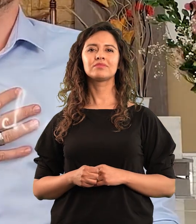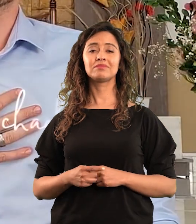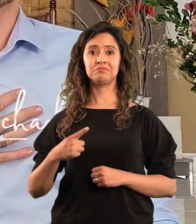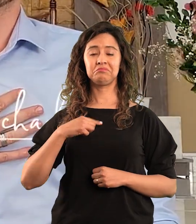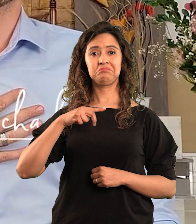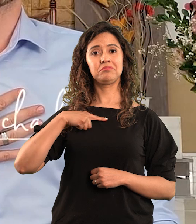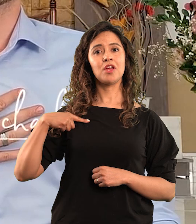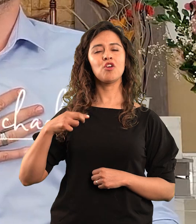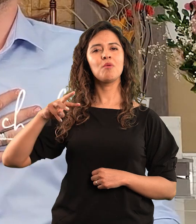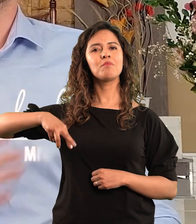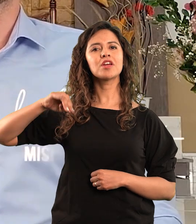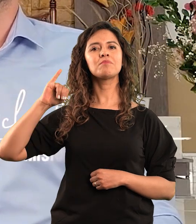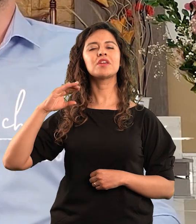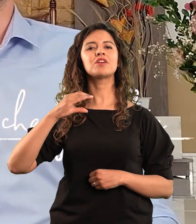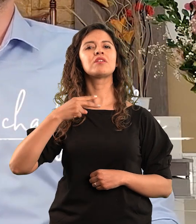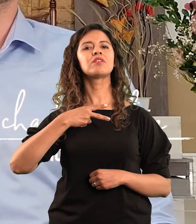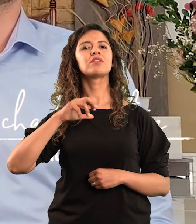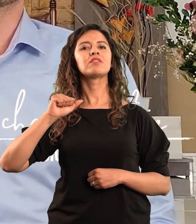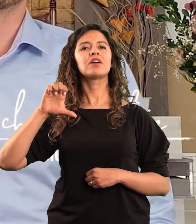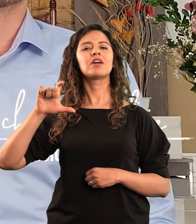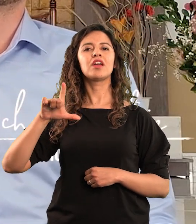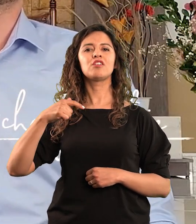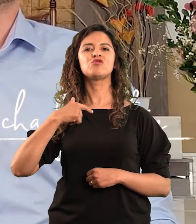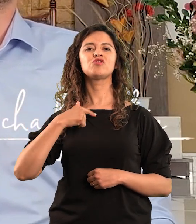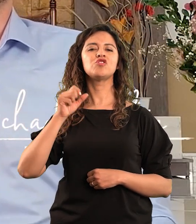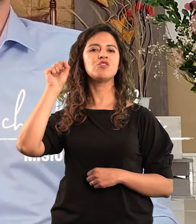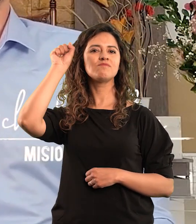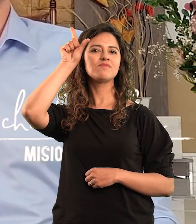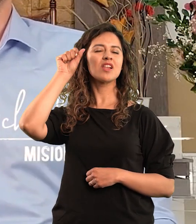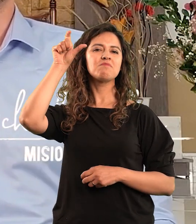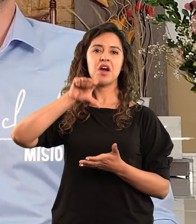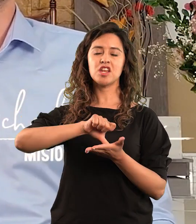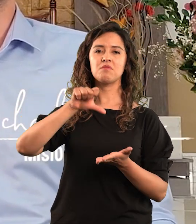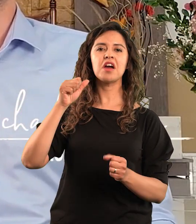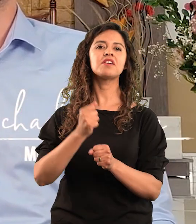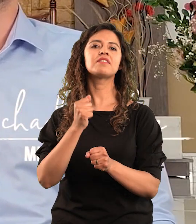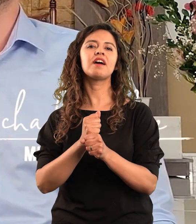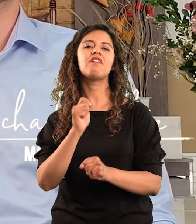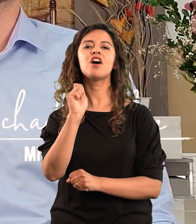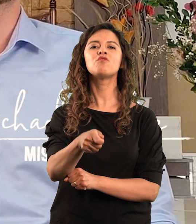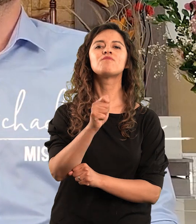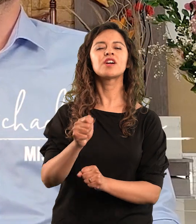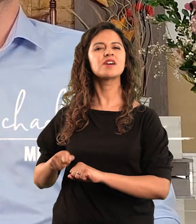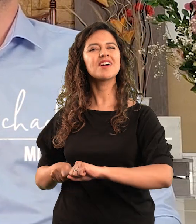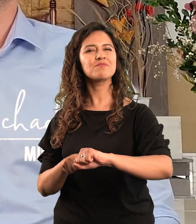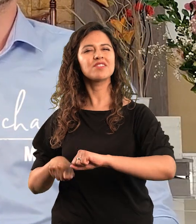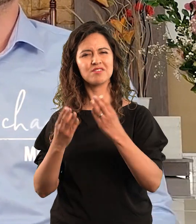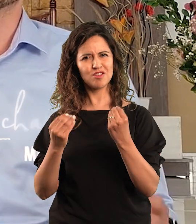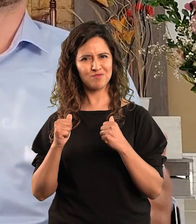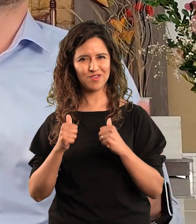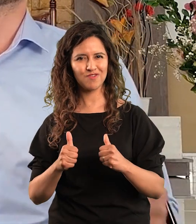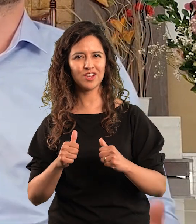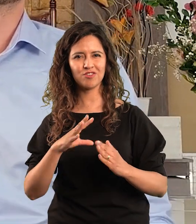Mi nombre es Michael Ratschel. Soy de Alemania, soy carpintero de profesión. Para la gloria de Dios con talentos en